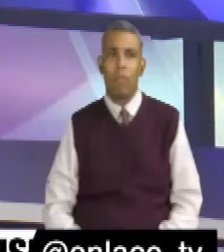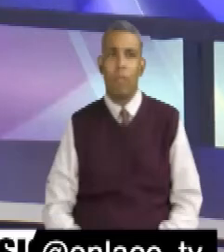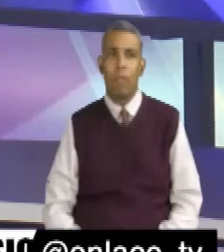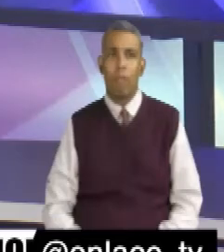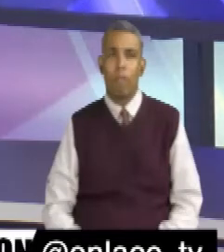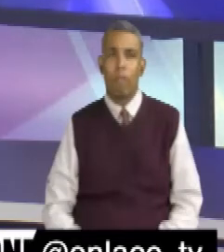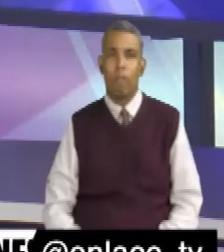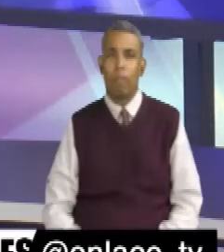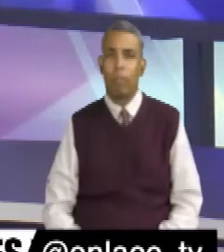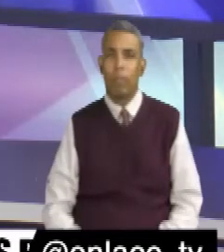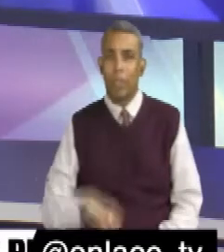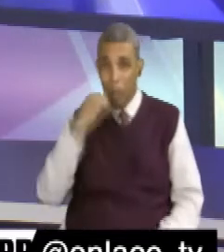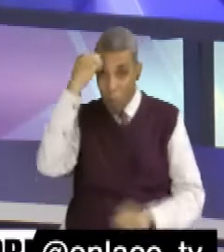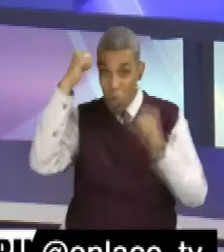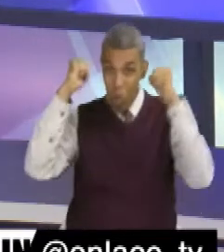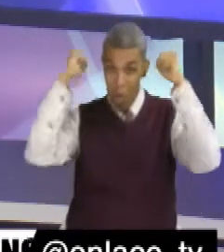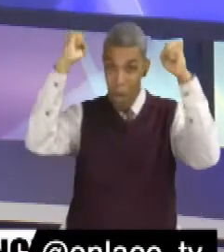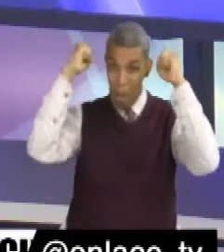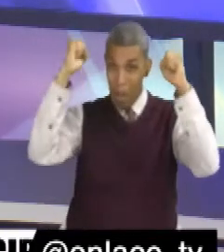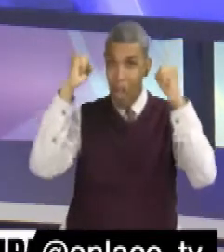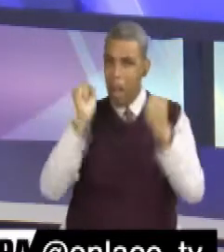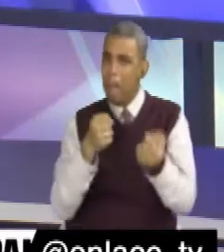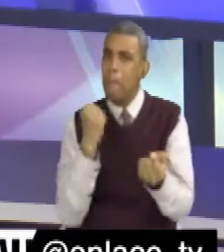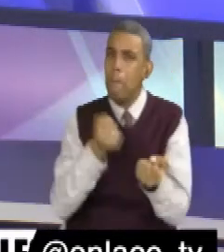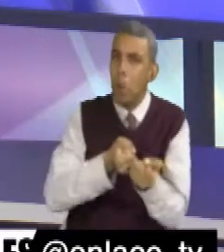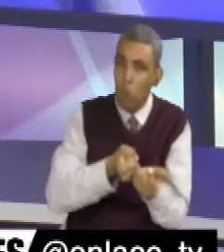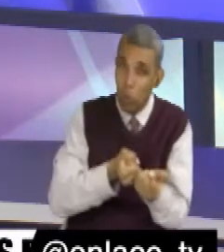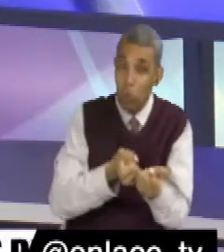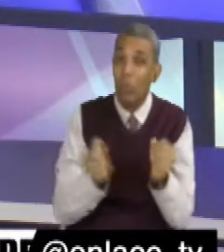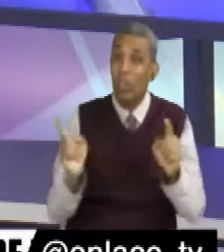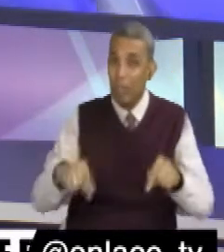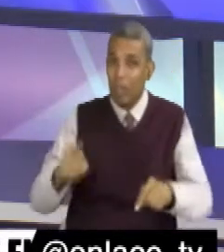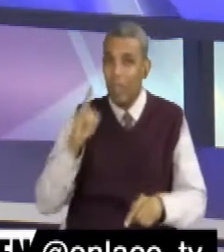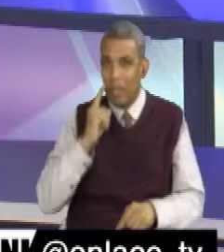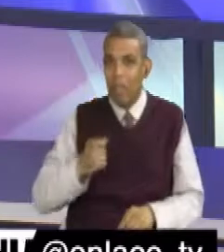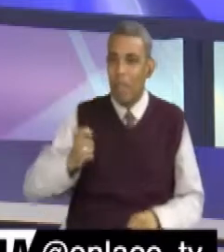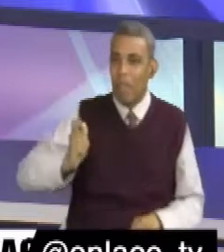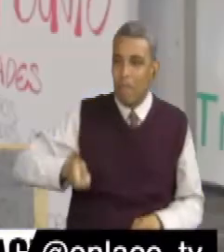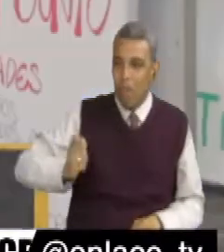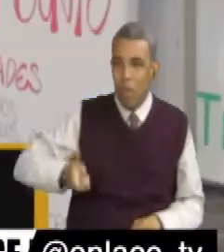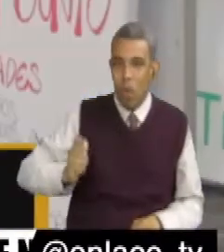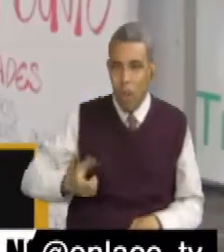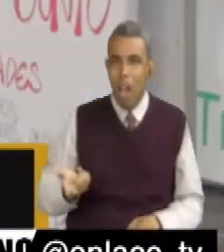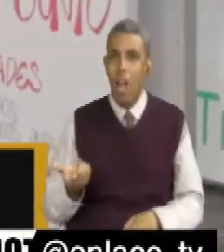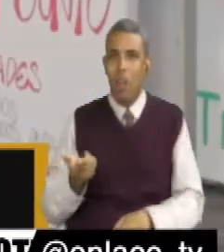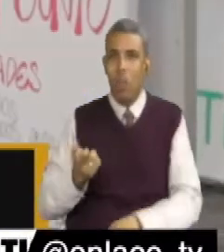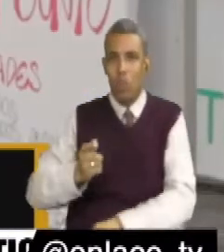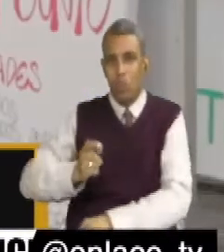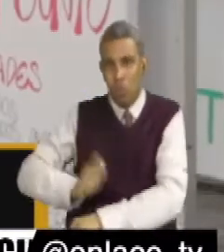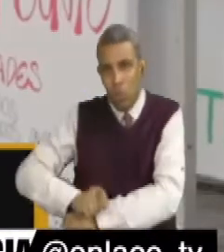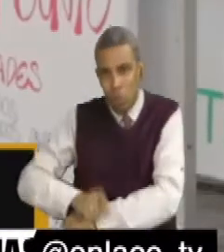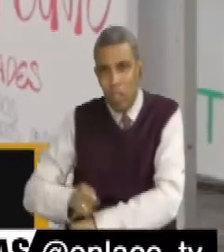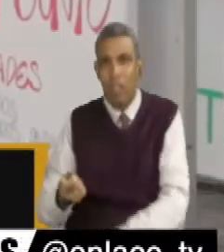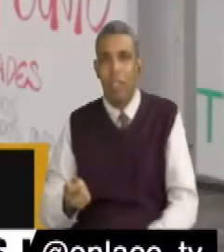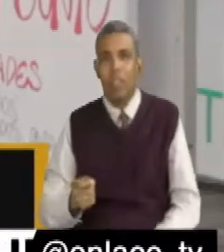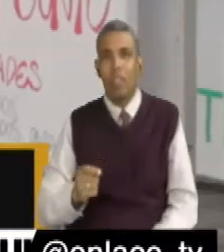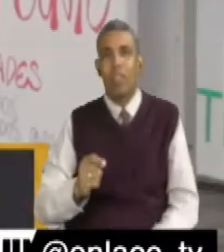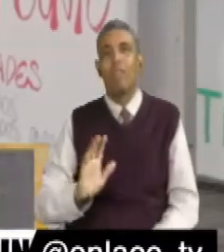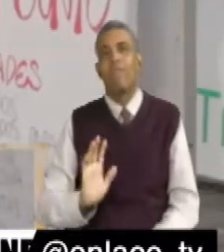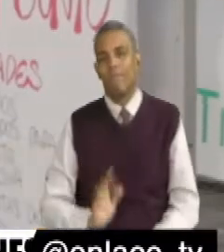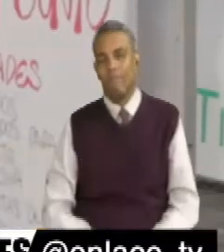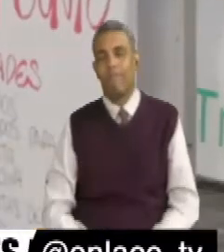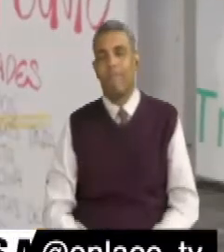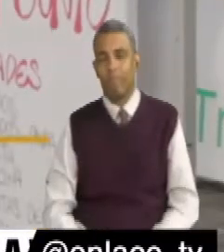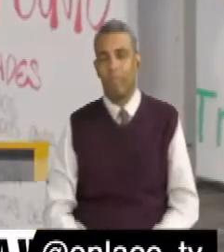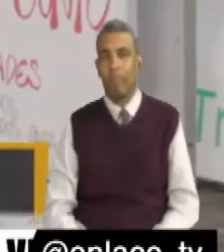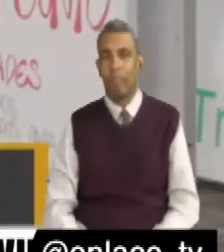a este paro estatal son los empleados de la rama judicial. Solo actos urgentes están siendo atendidos en el Palacio